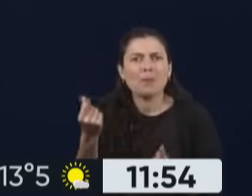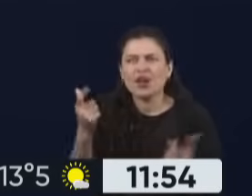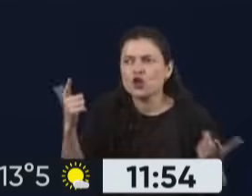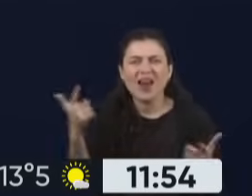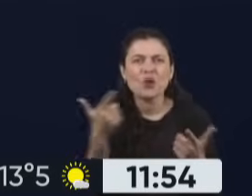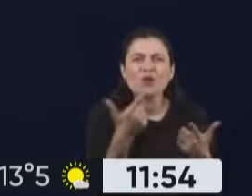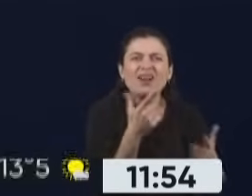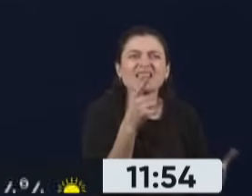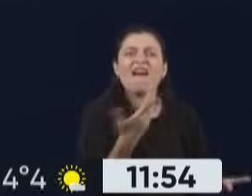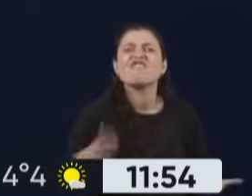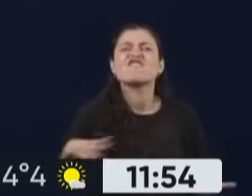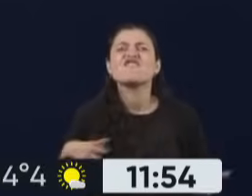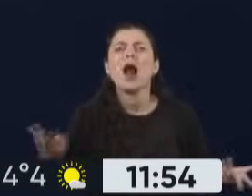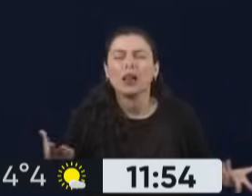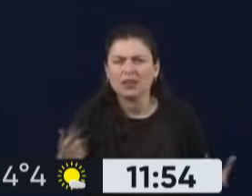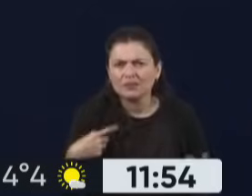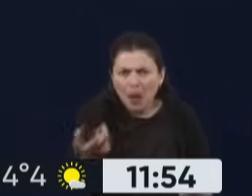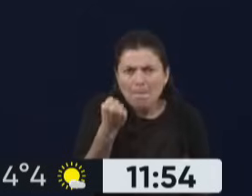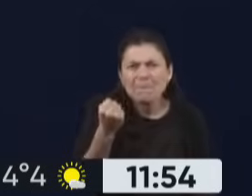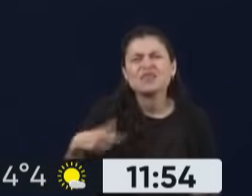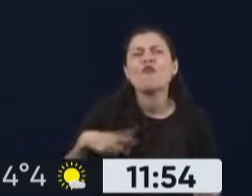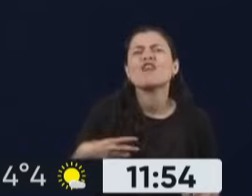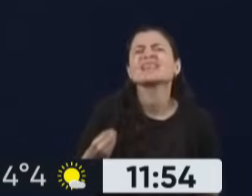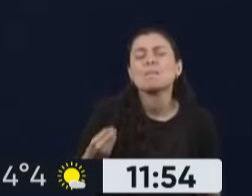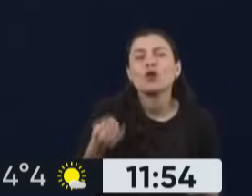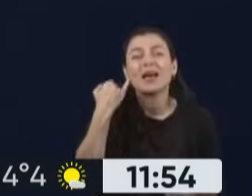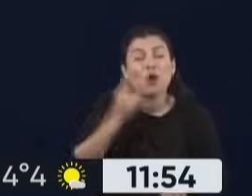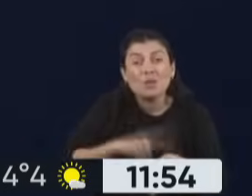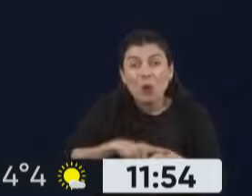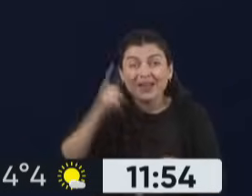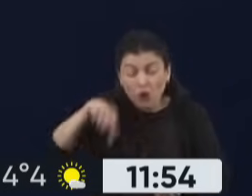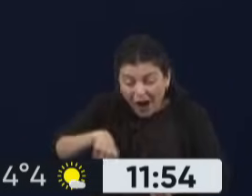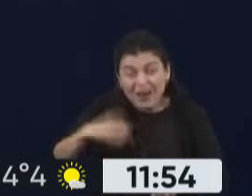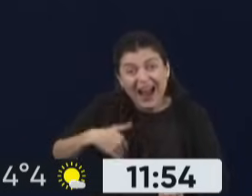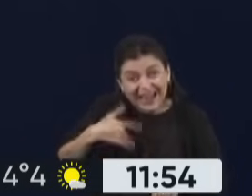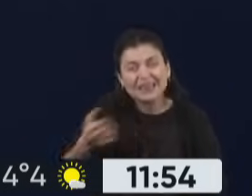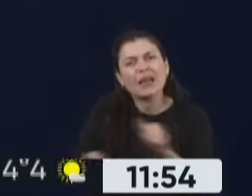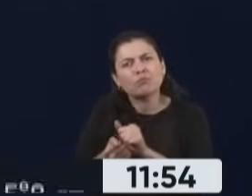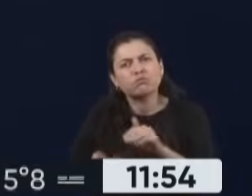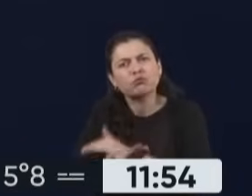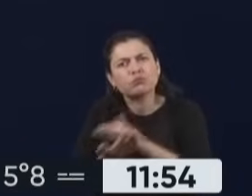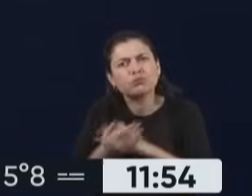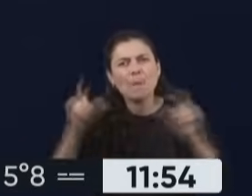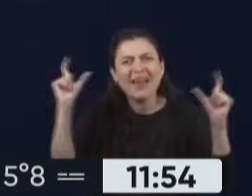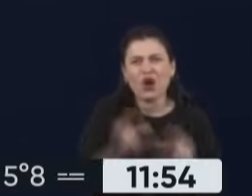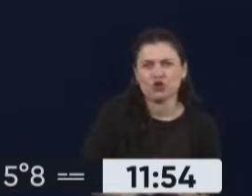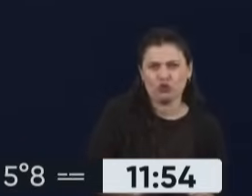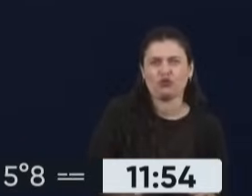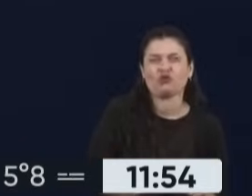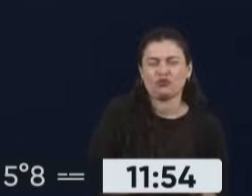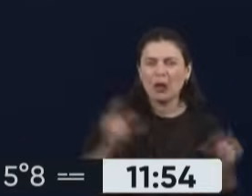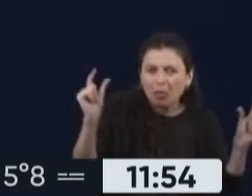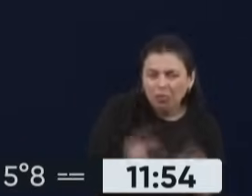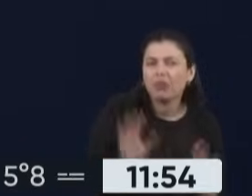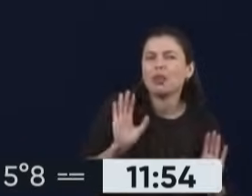los pesos faltan? Que el nivel de pesos emitido hoy, ¿sí?, es muy bajo, también